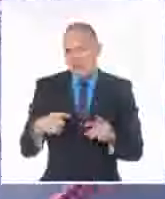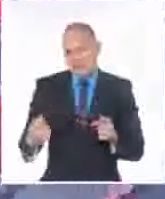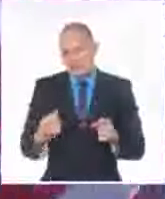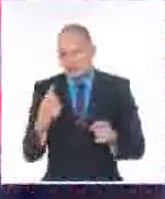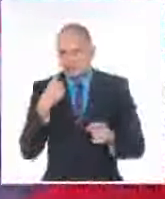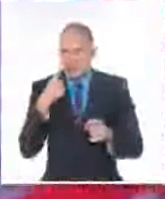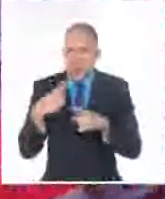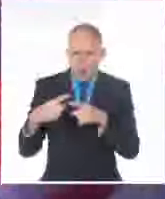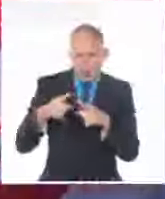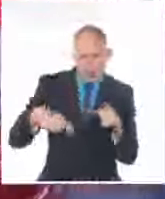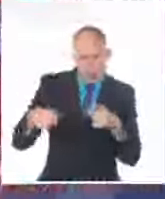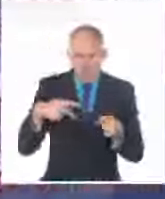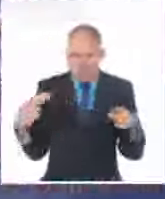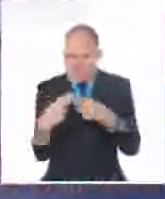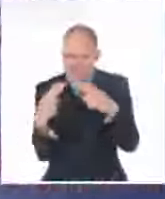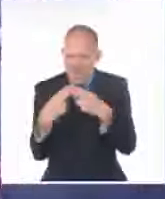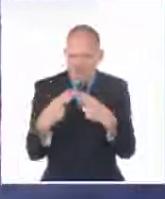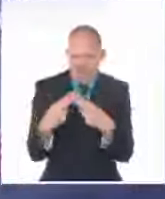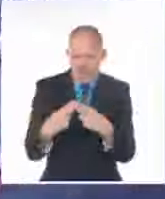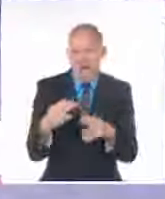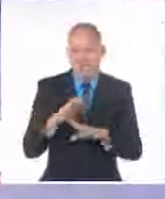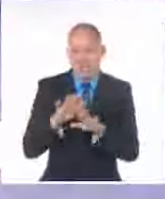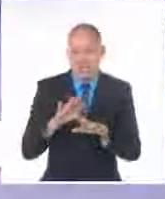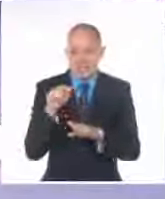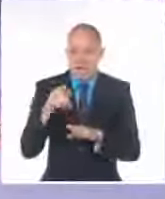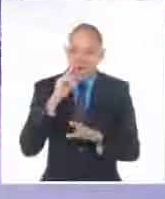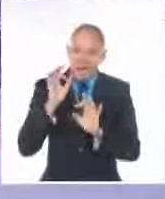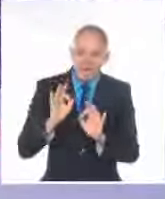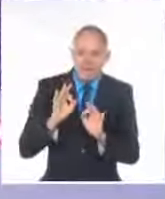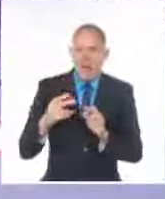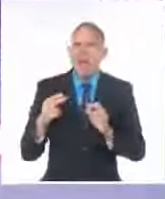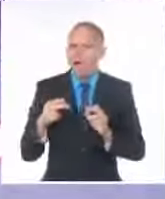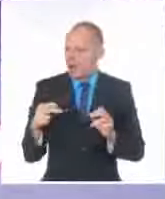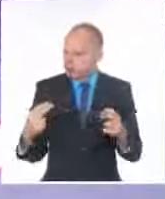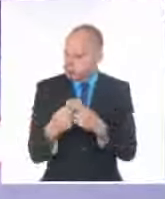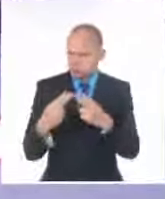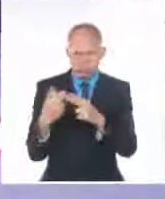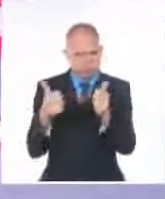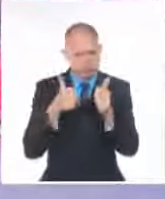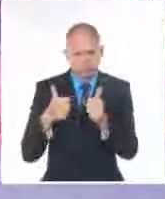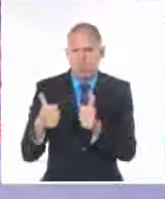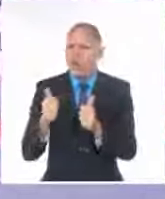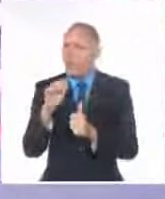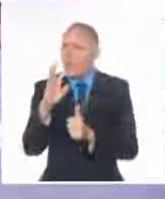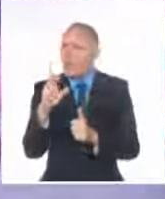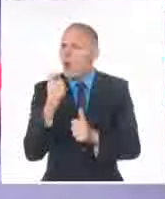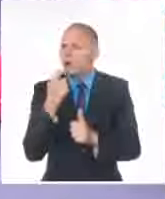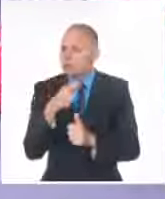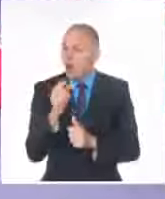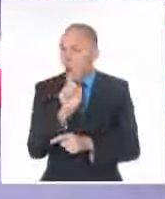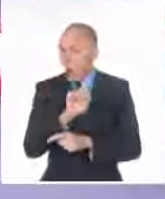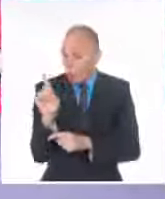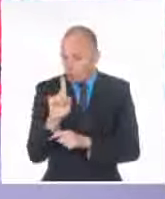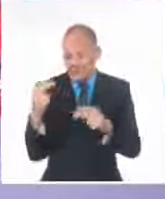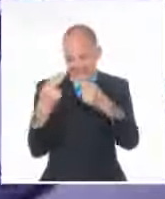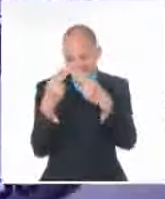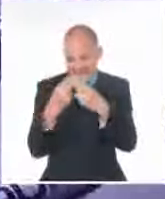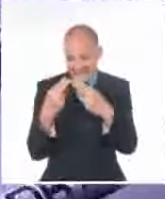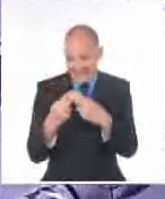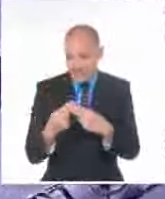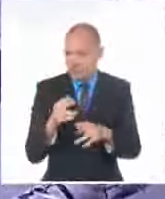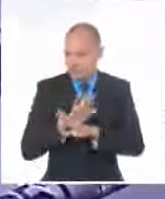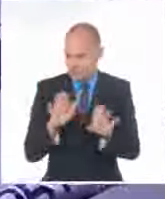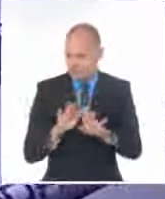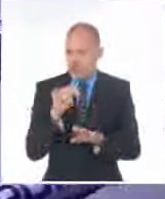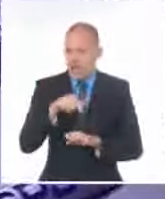Lázaro Mena, se cataloga de satisfactoria. 11 combates fue el número de peleas para la jornada final, donde los púgiles convocados como